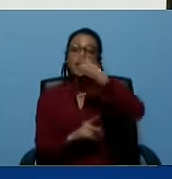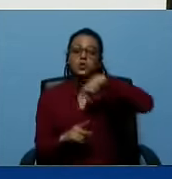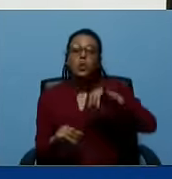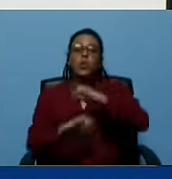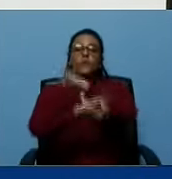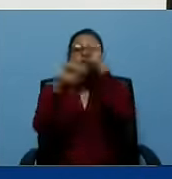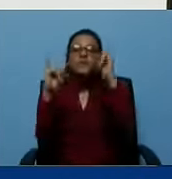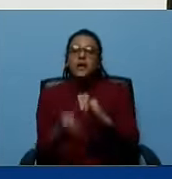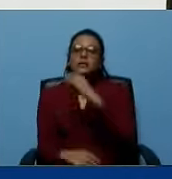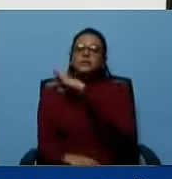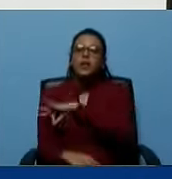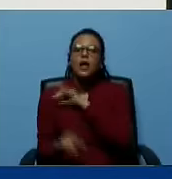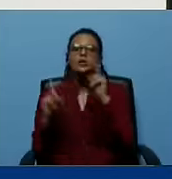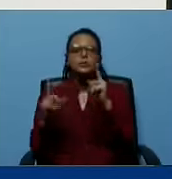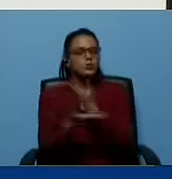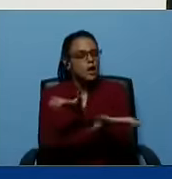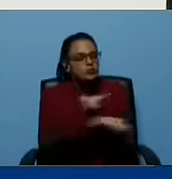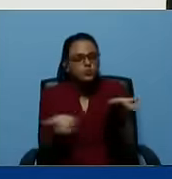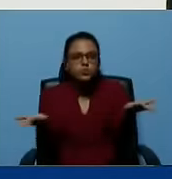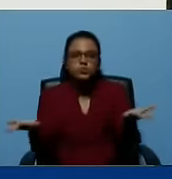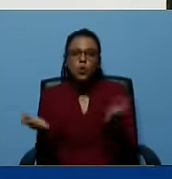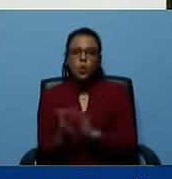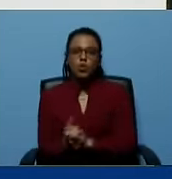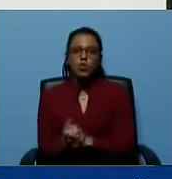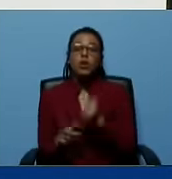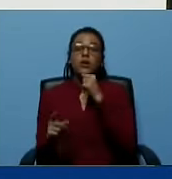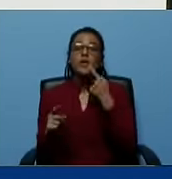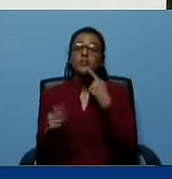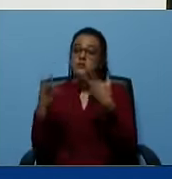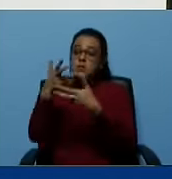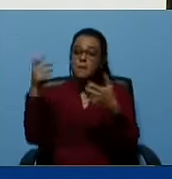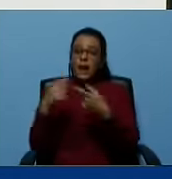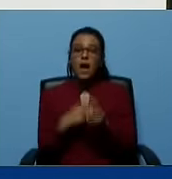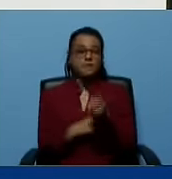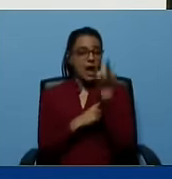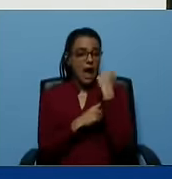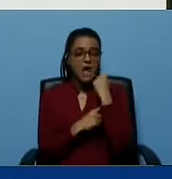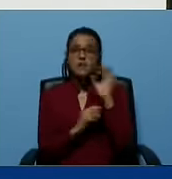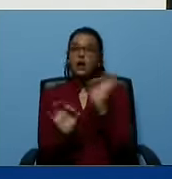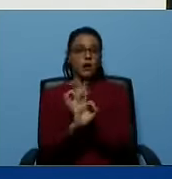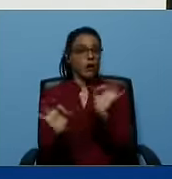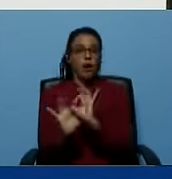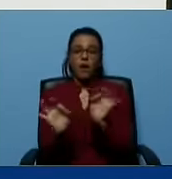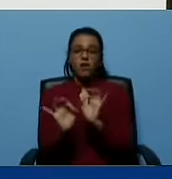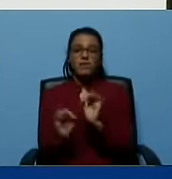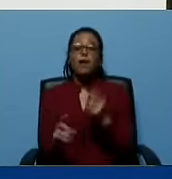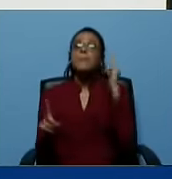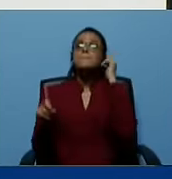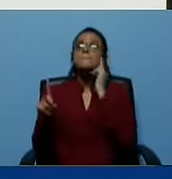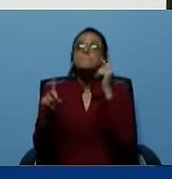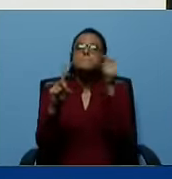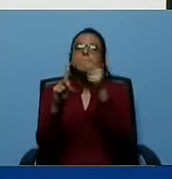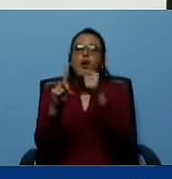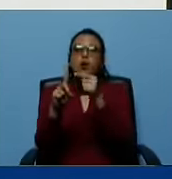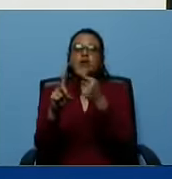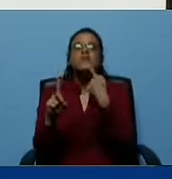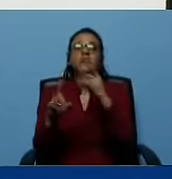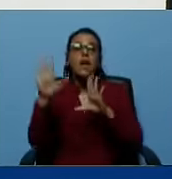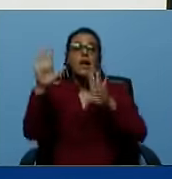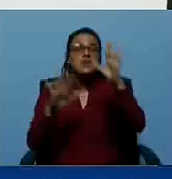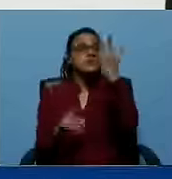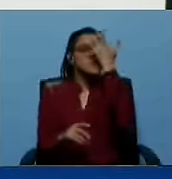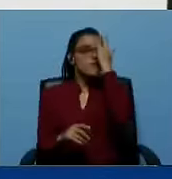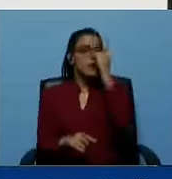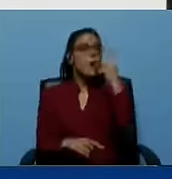social. Esto no lo dijo antes de ayer nadie. Lo dijo Bolívar el 15 de